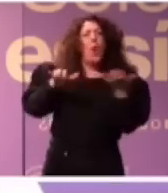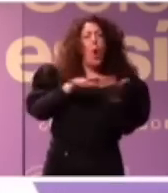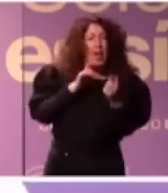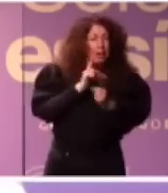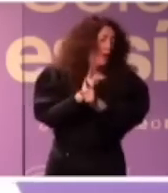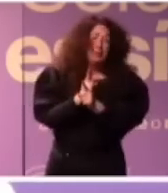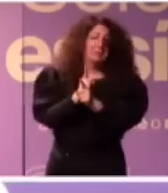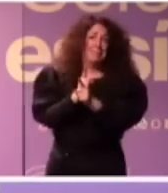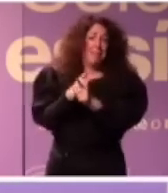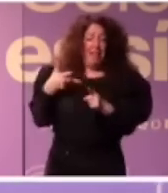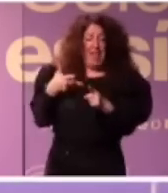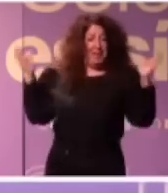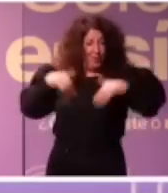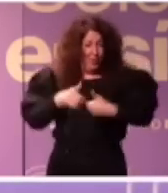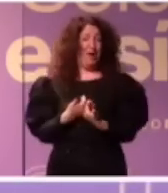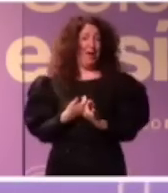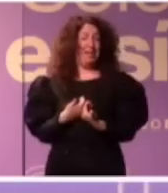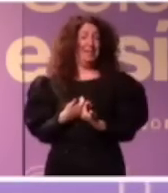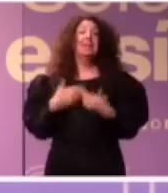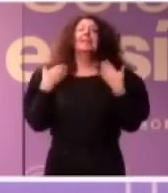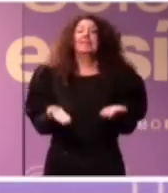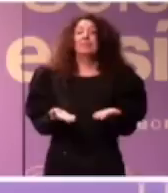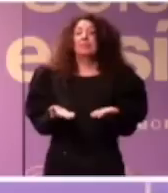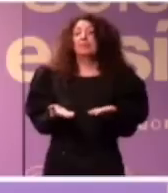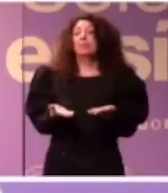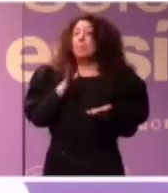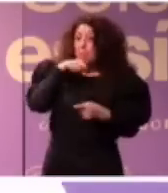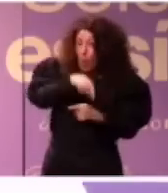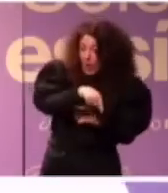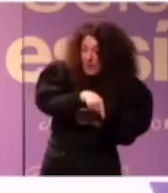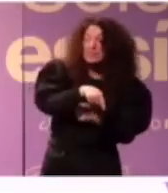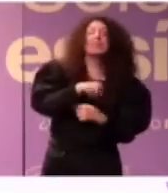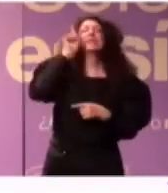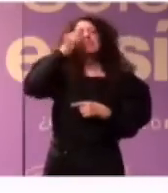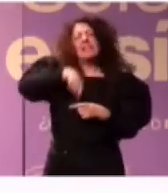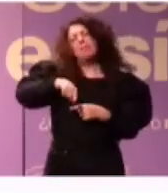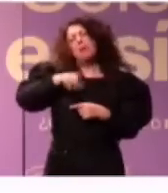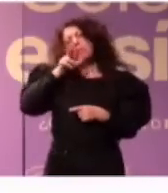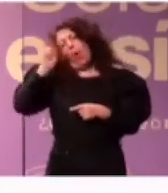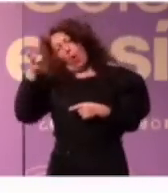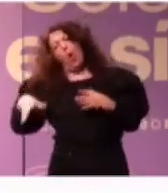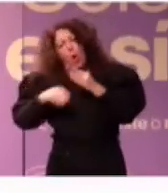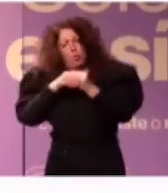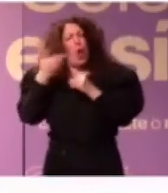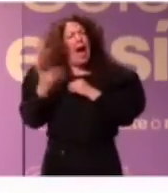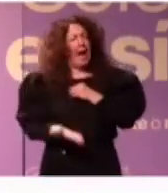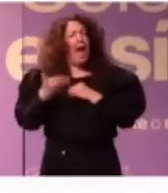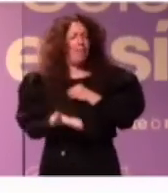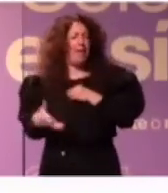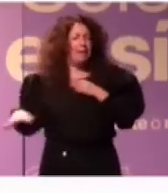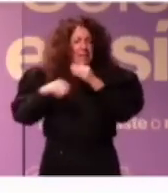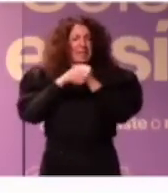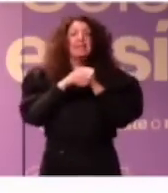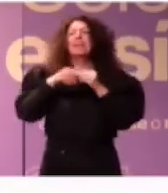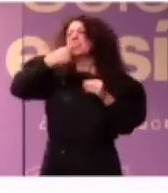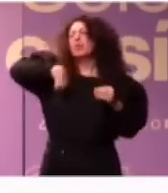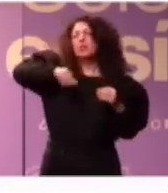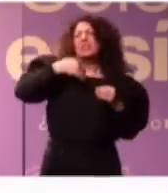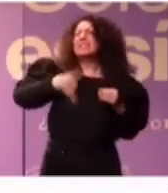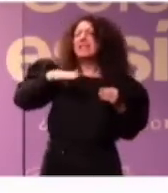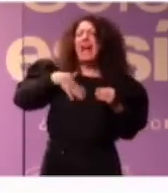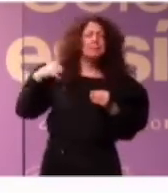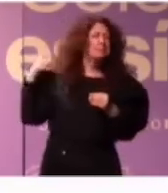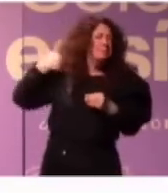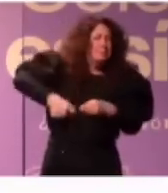violencias. Y precisamente por eso, y por una cosa más grave, que es que llevamos